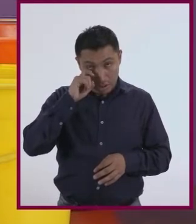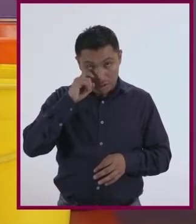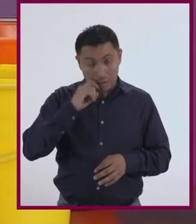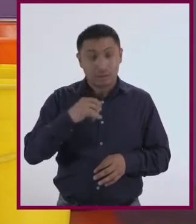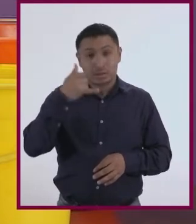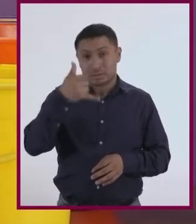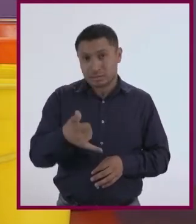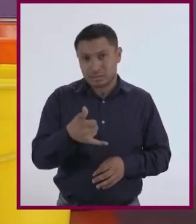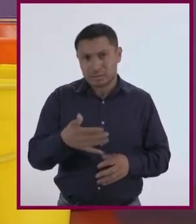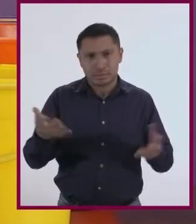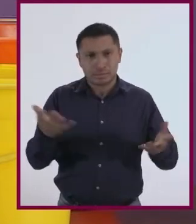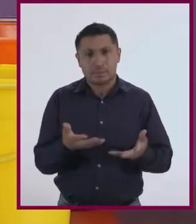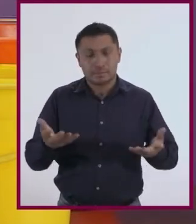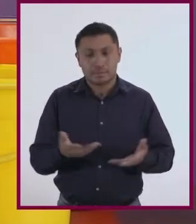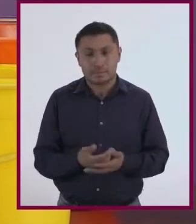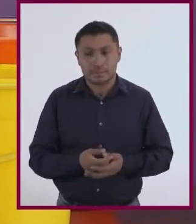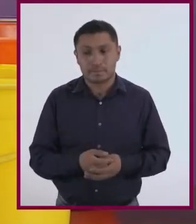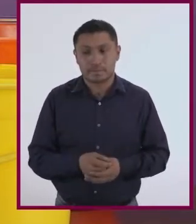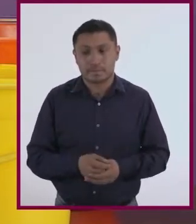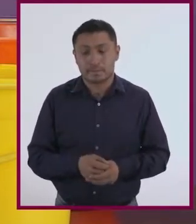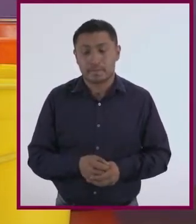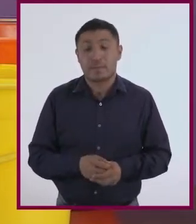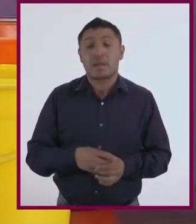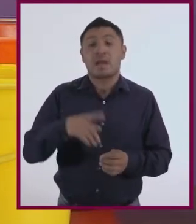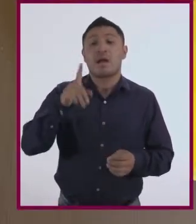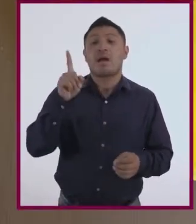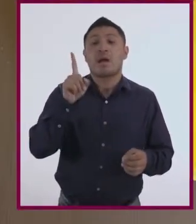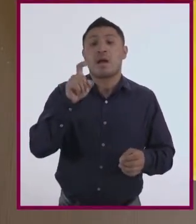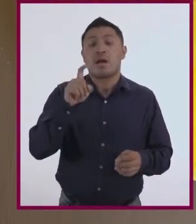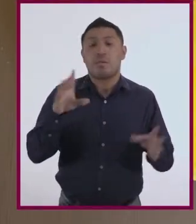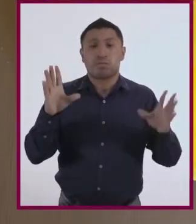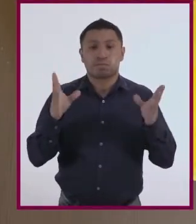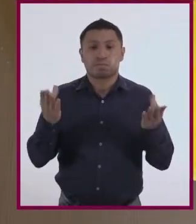Y vamos a pasar a nuestra materia seca.